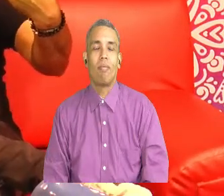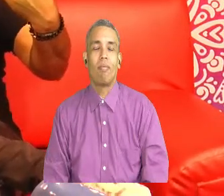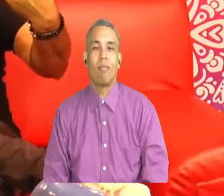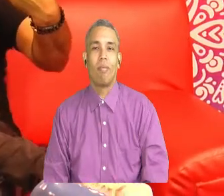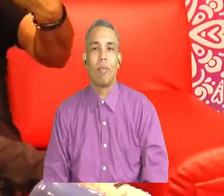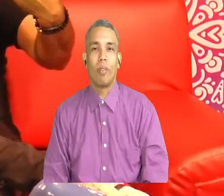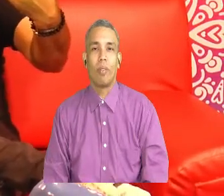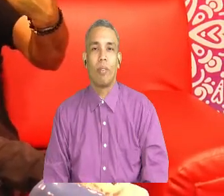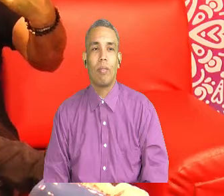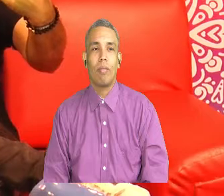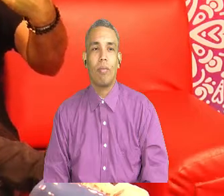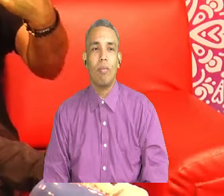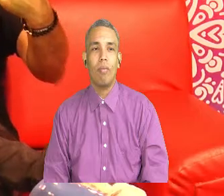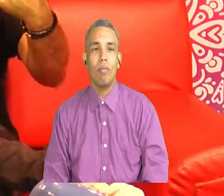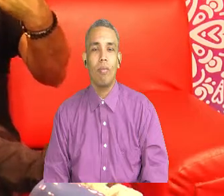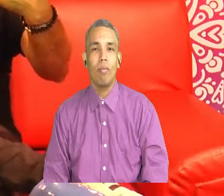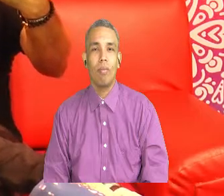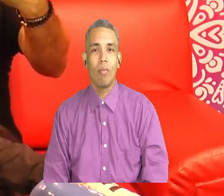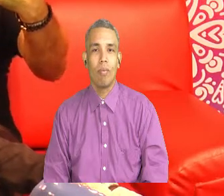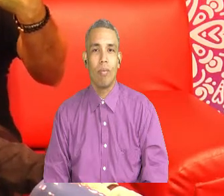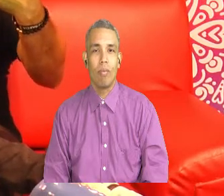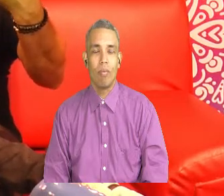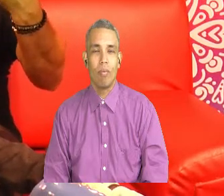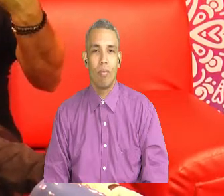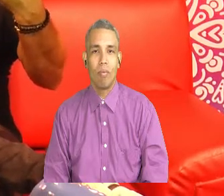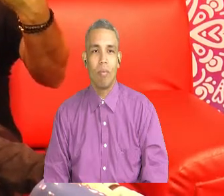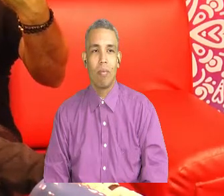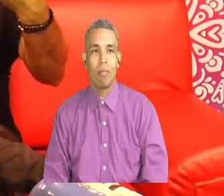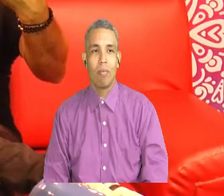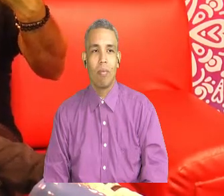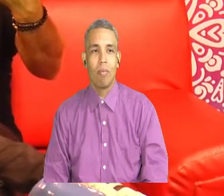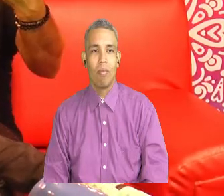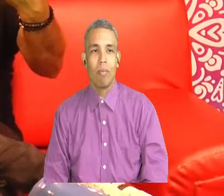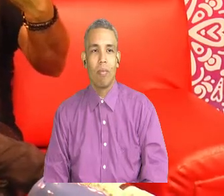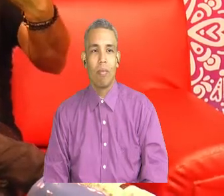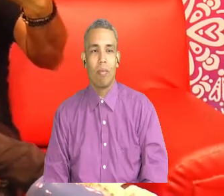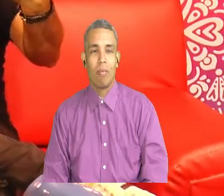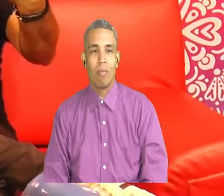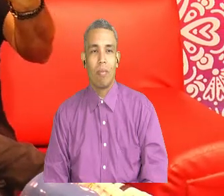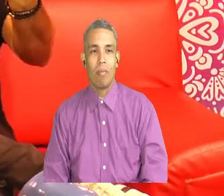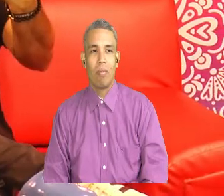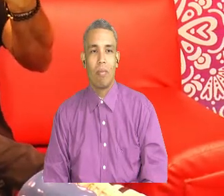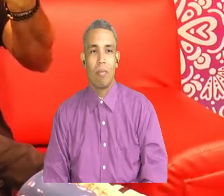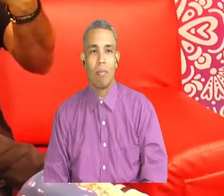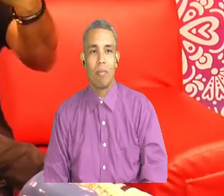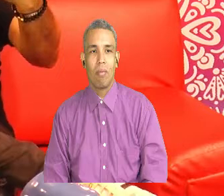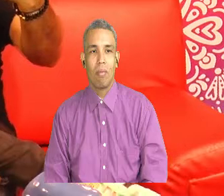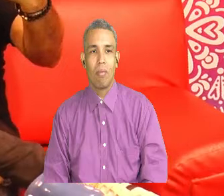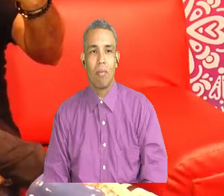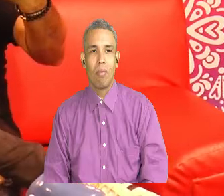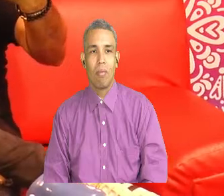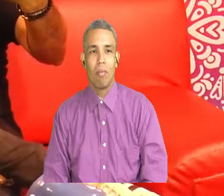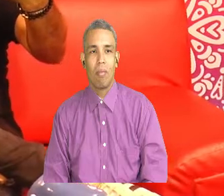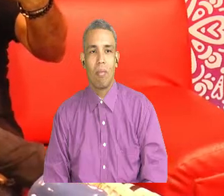todas. Eres en pocas palabras la mejor